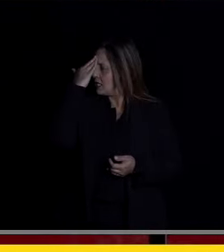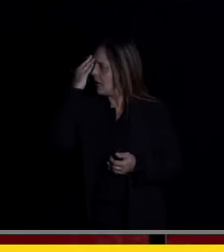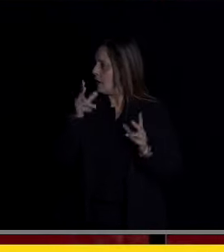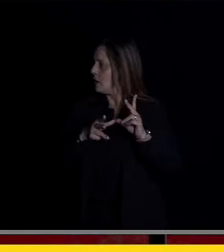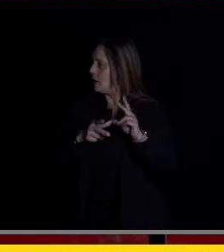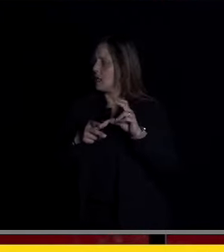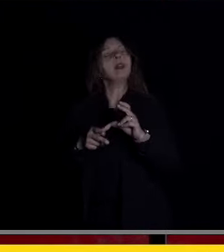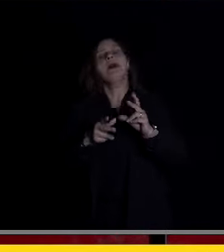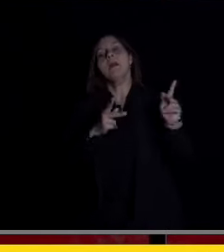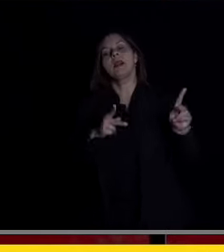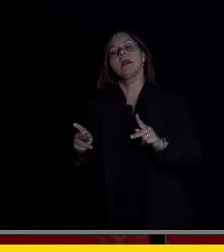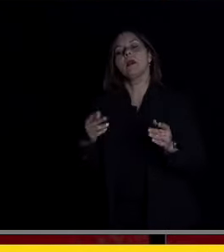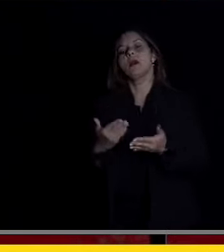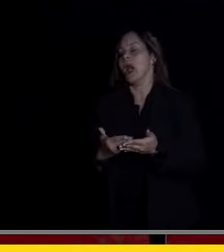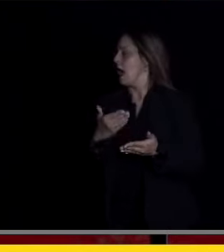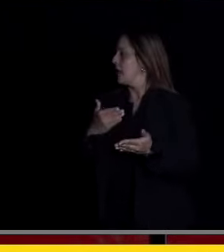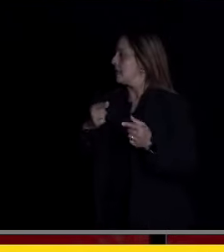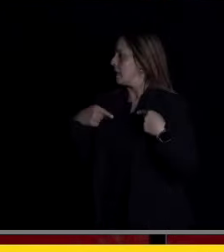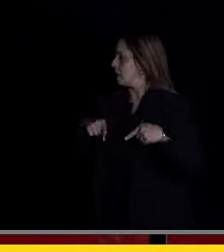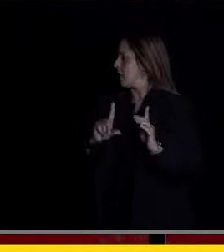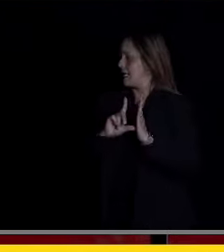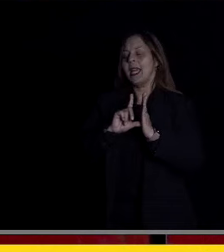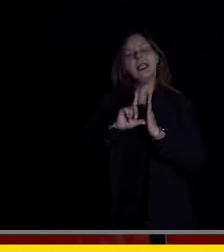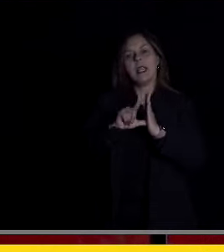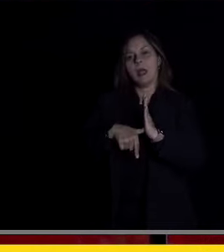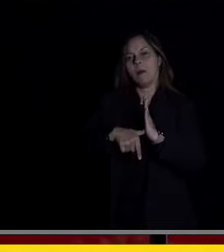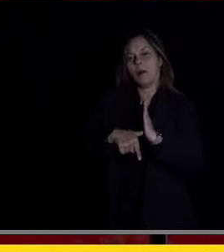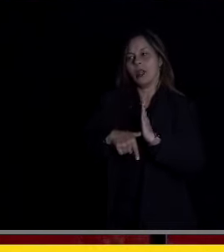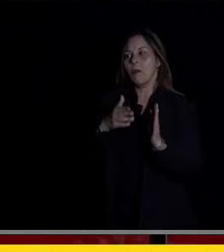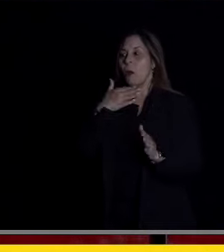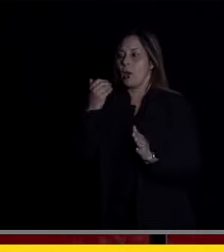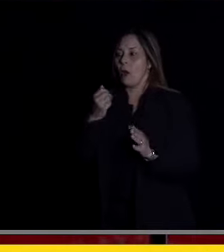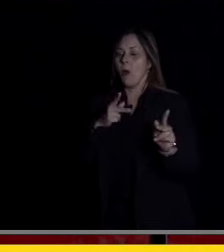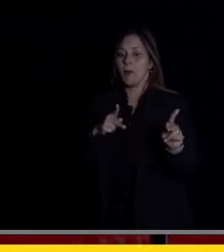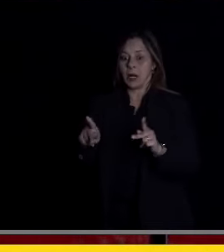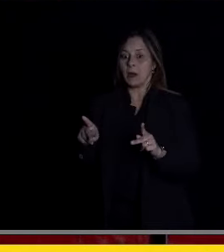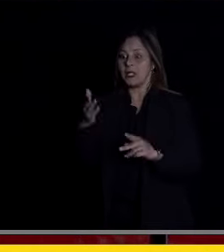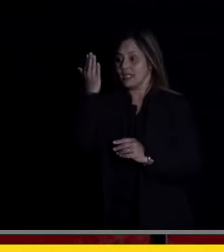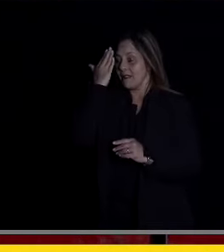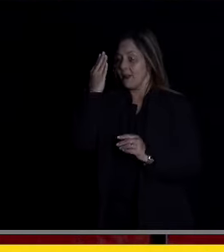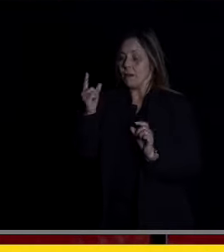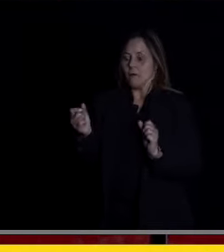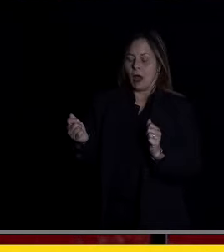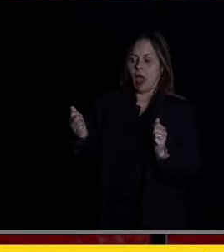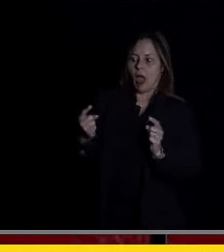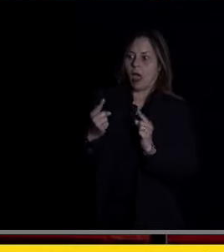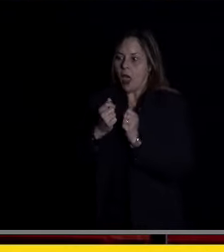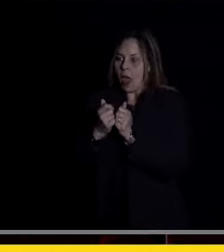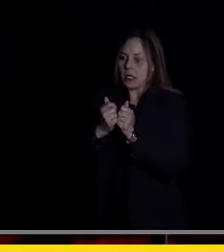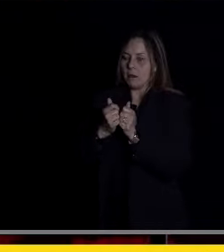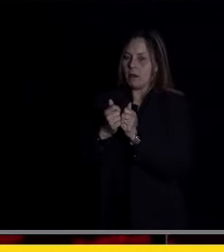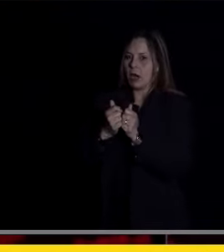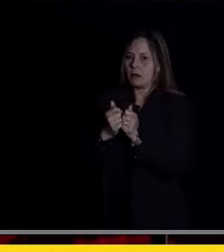que el antes, durante y después de cualquier otro evento meteorológico estemos mejor preparados. Y sabemos el impacto que provoca en nuestro